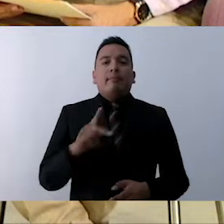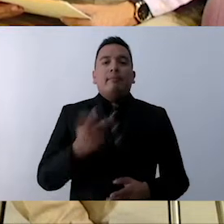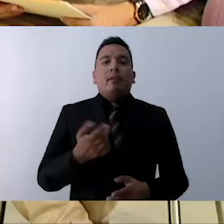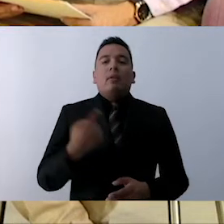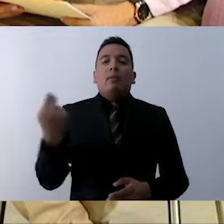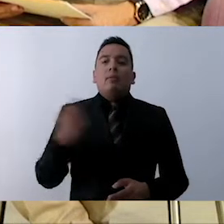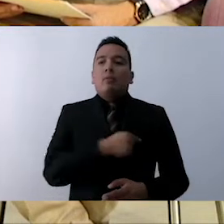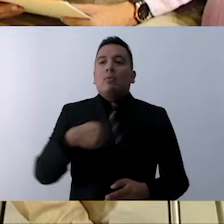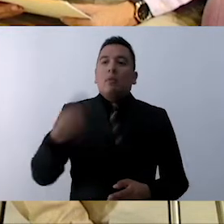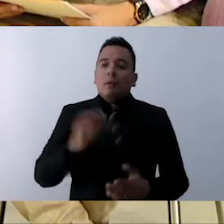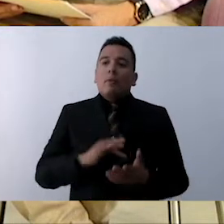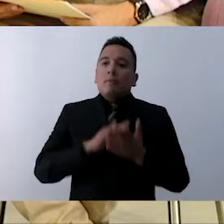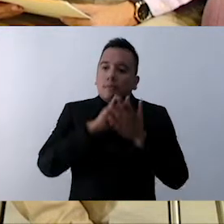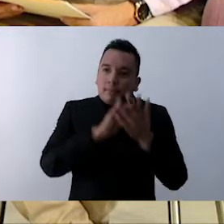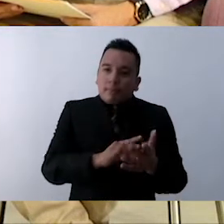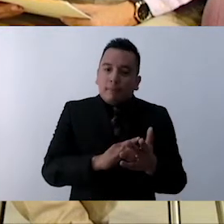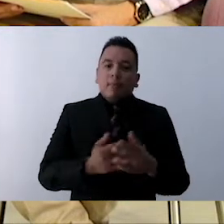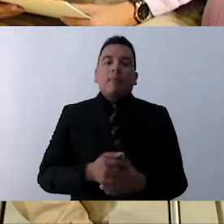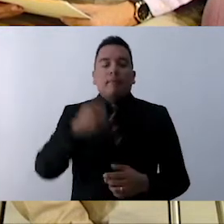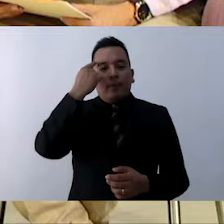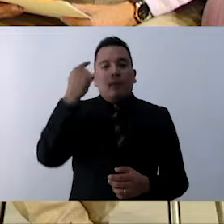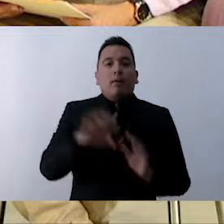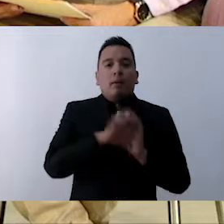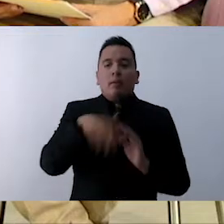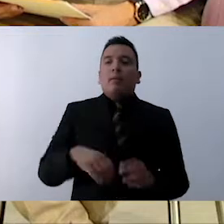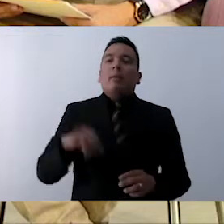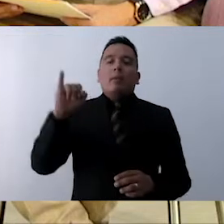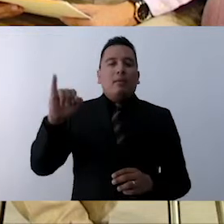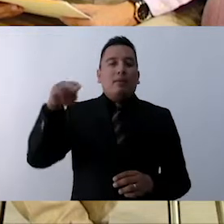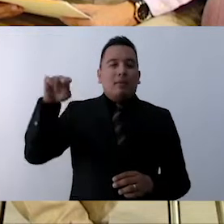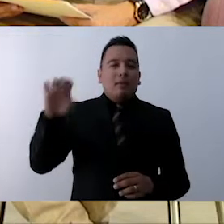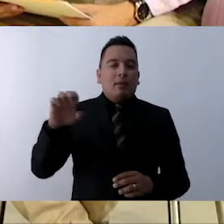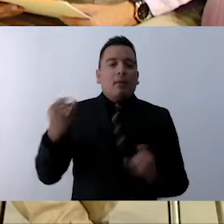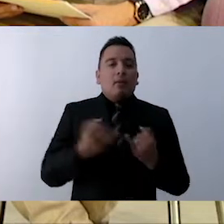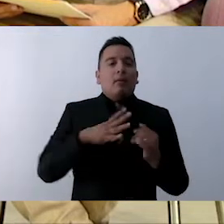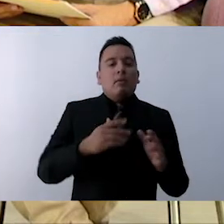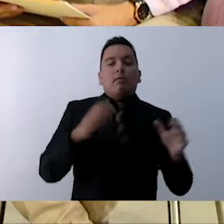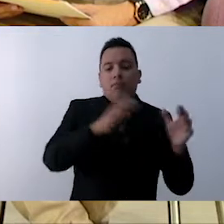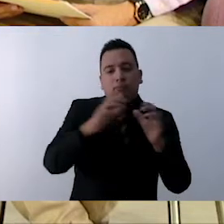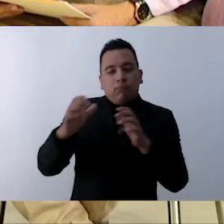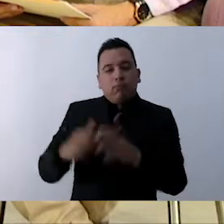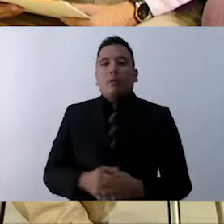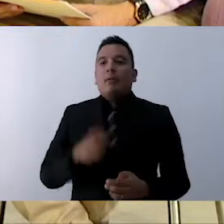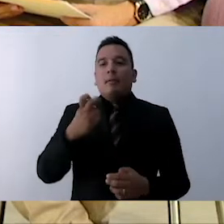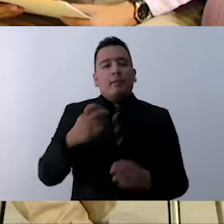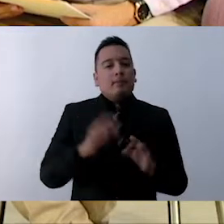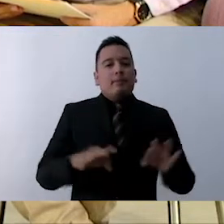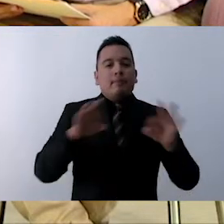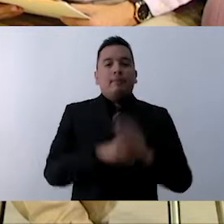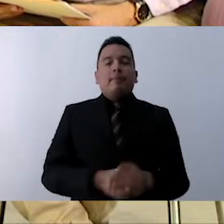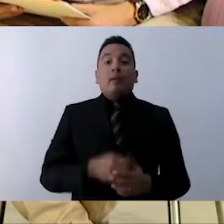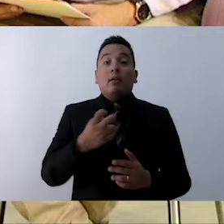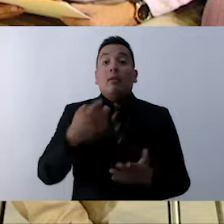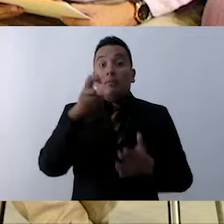sino por el contrario, en reforzar justamente este sistema nacional entre el Instituto Nacional Electoral y los organismos públicos